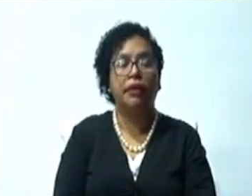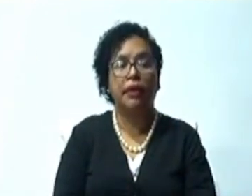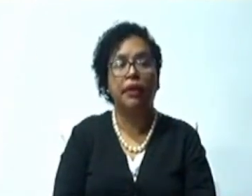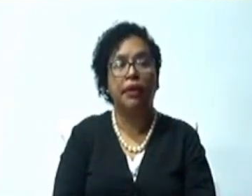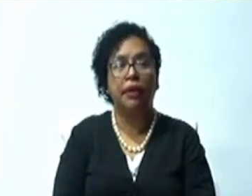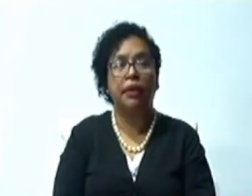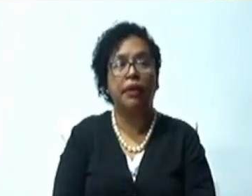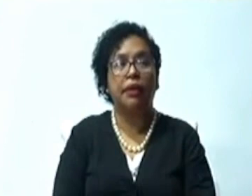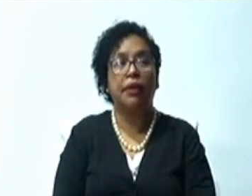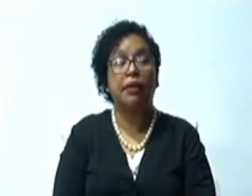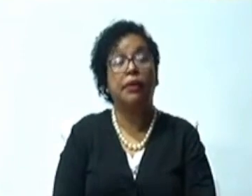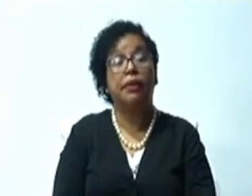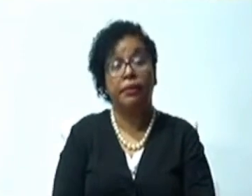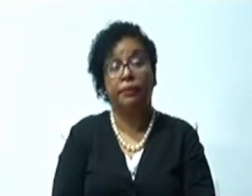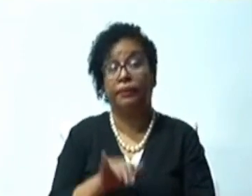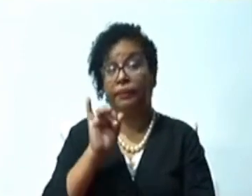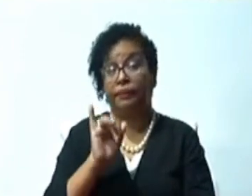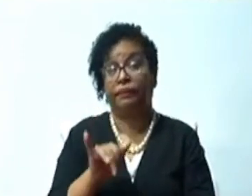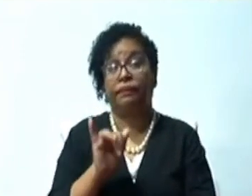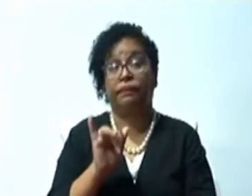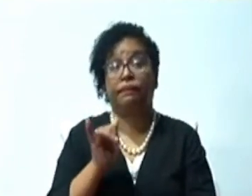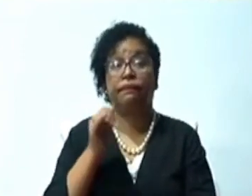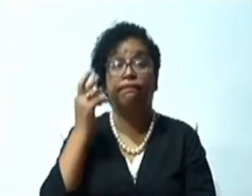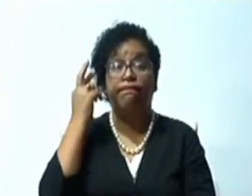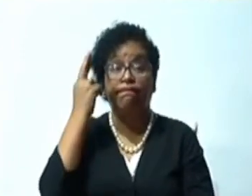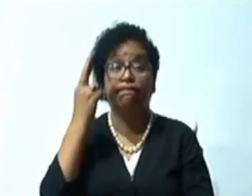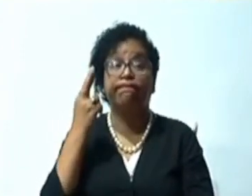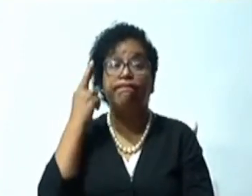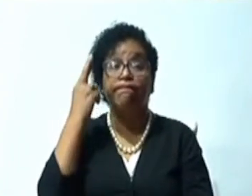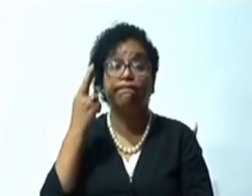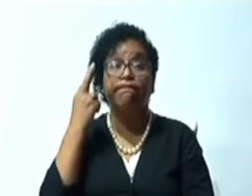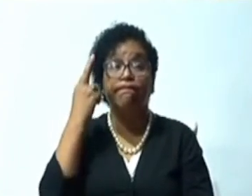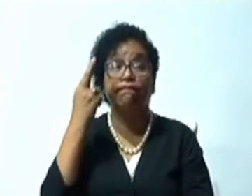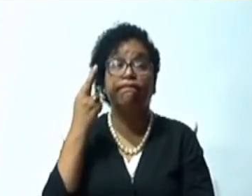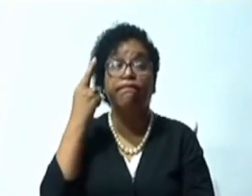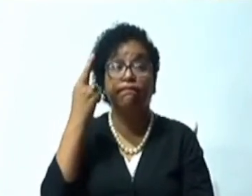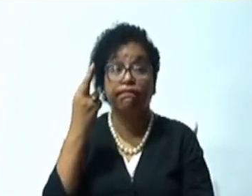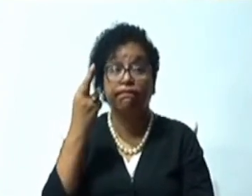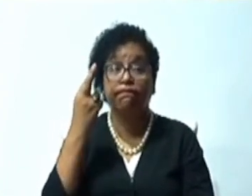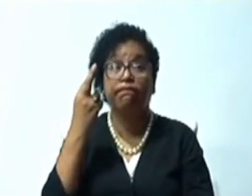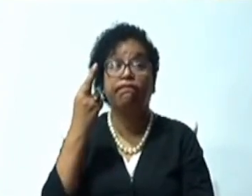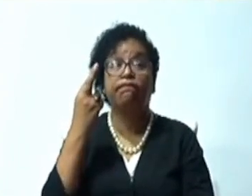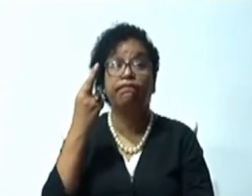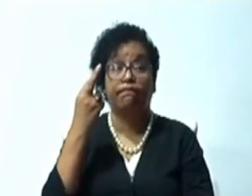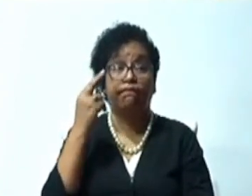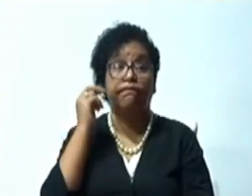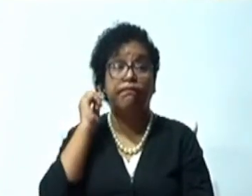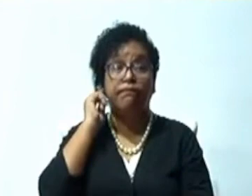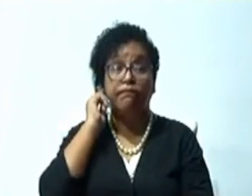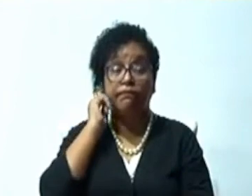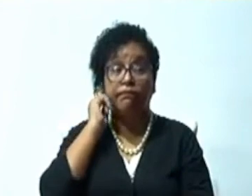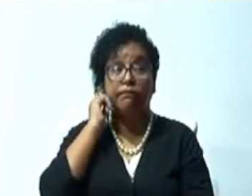Entonces, por esa razón, la discusión llegó bastante